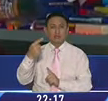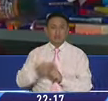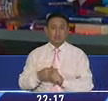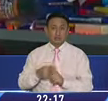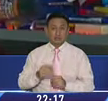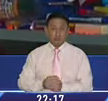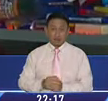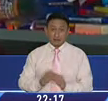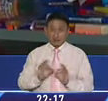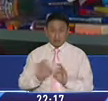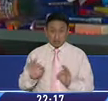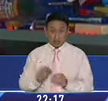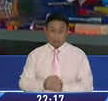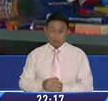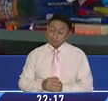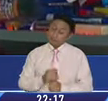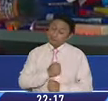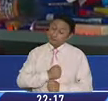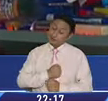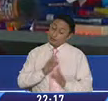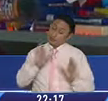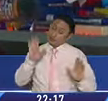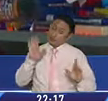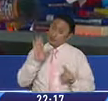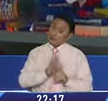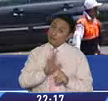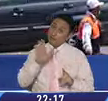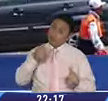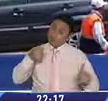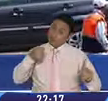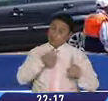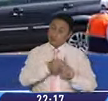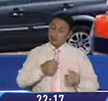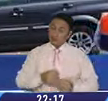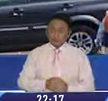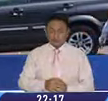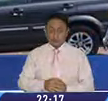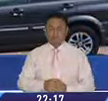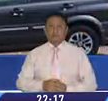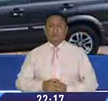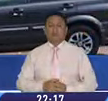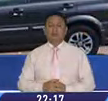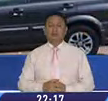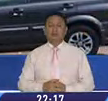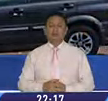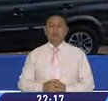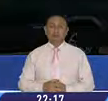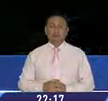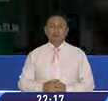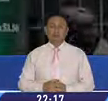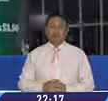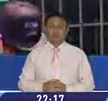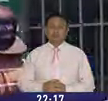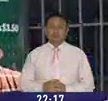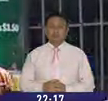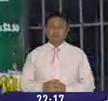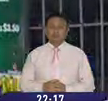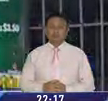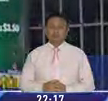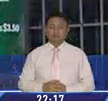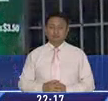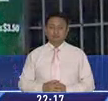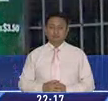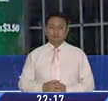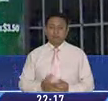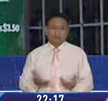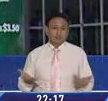que si no colaboran, entonces tomarían procedimiento en contra del dueño del local y de sus familiares. Obviamente, imagínense que